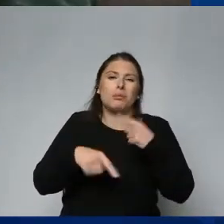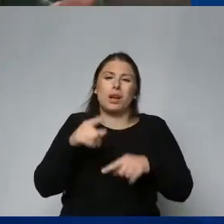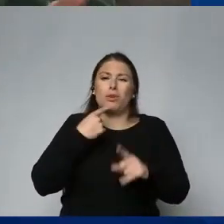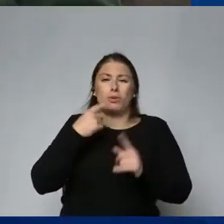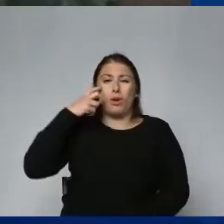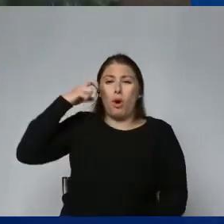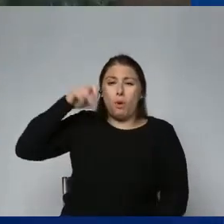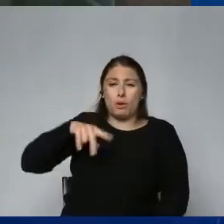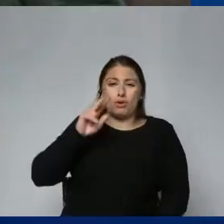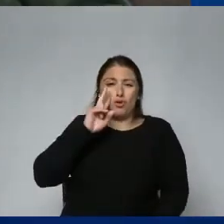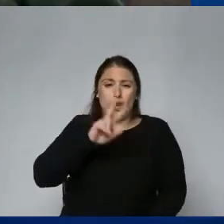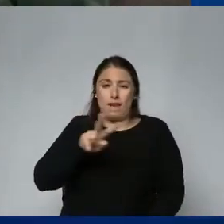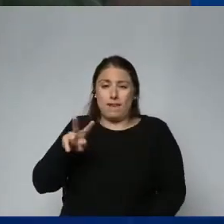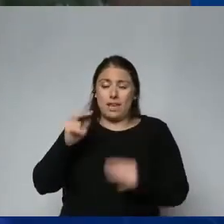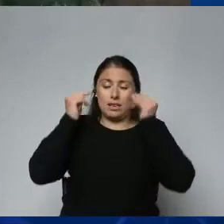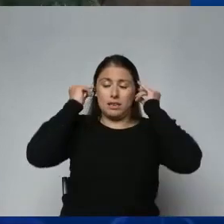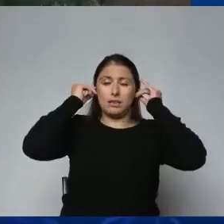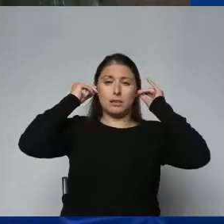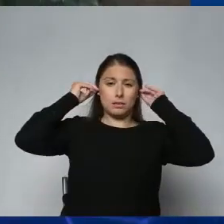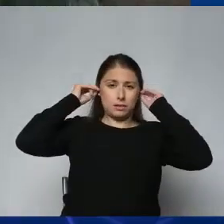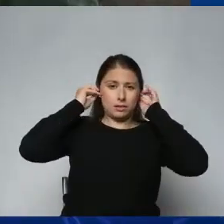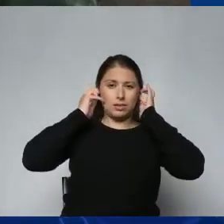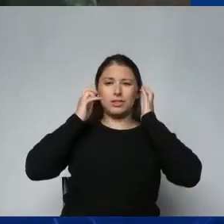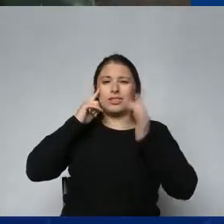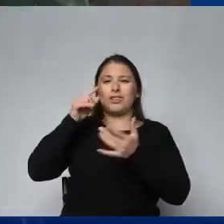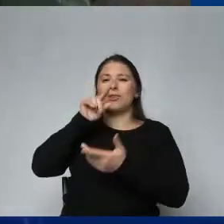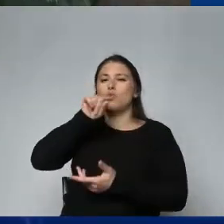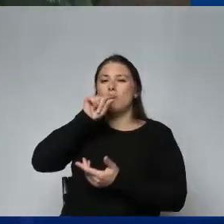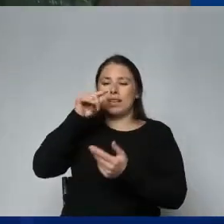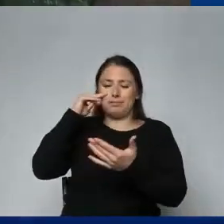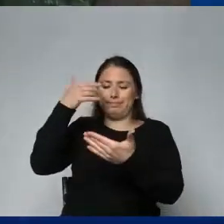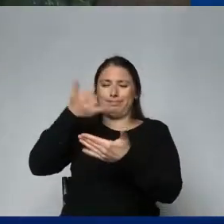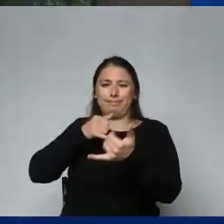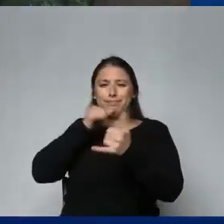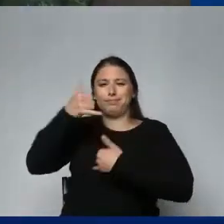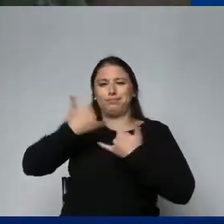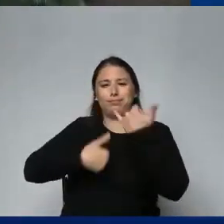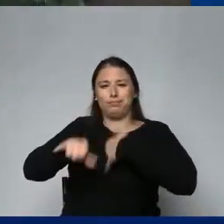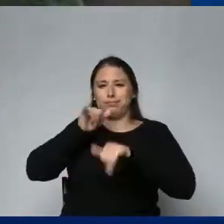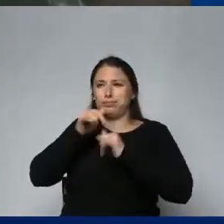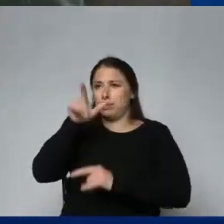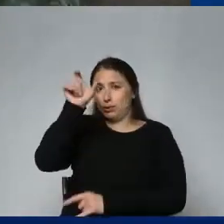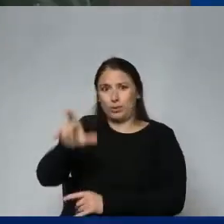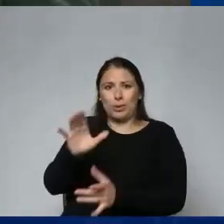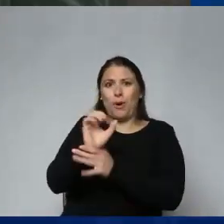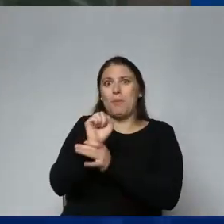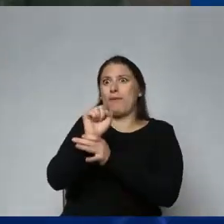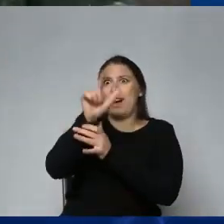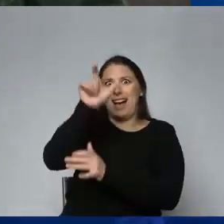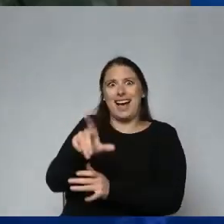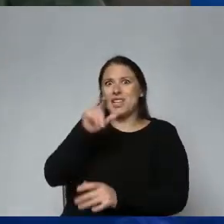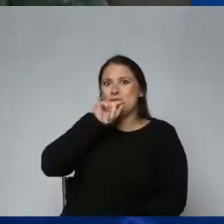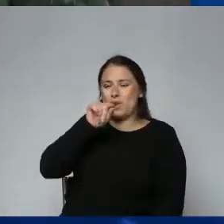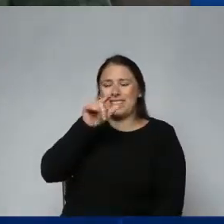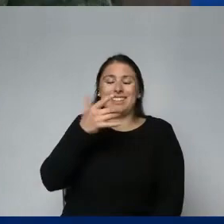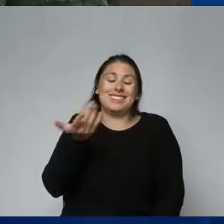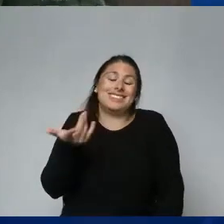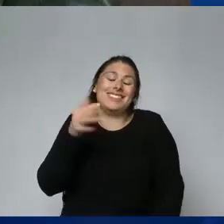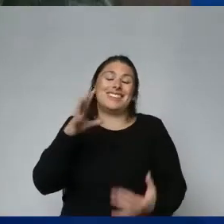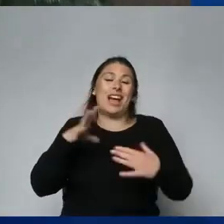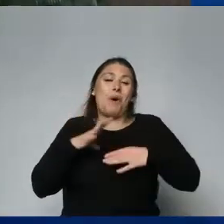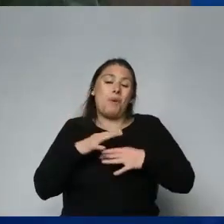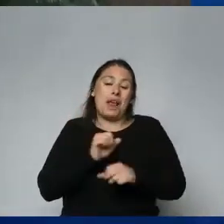que vi. Twitter es mi fuente de información. Sí, vos sos una tweet star, digamos. Y bueno, es